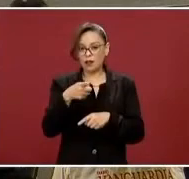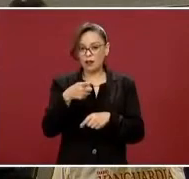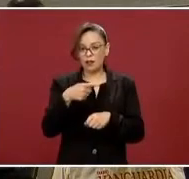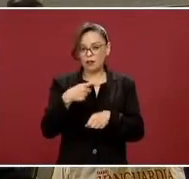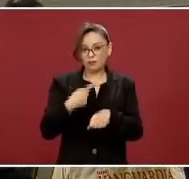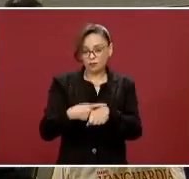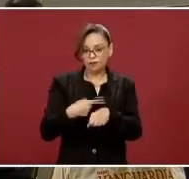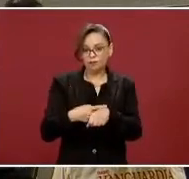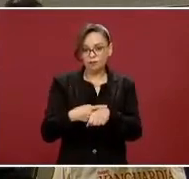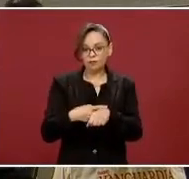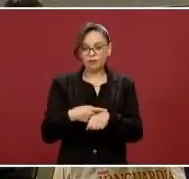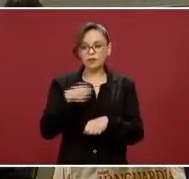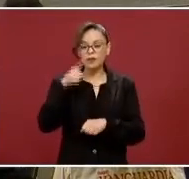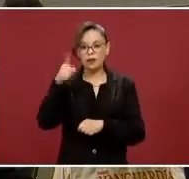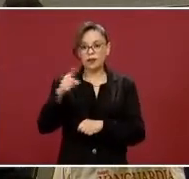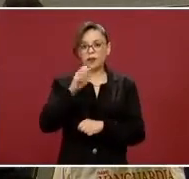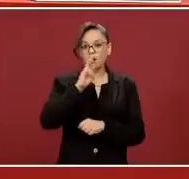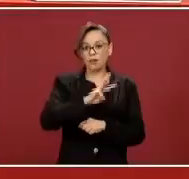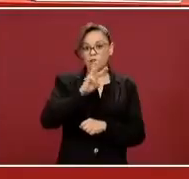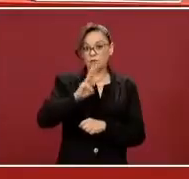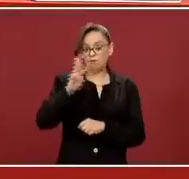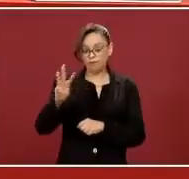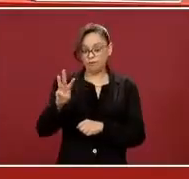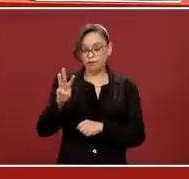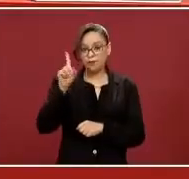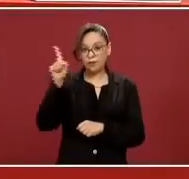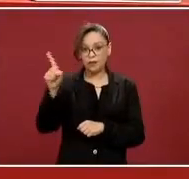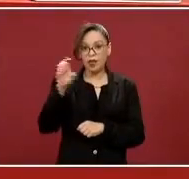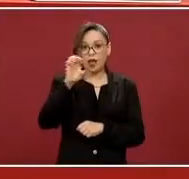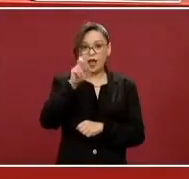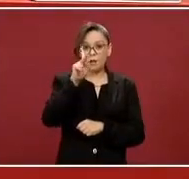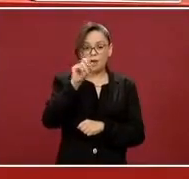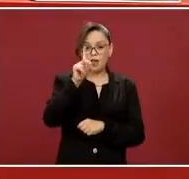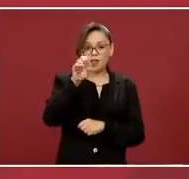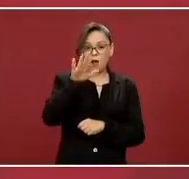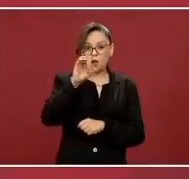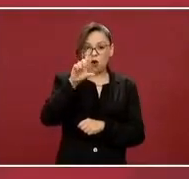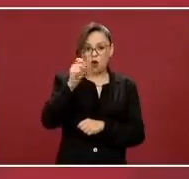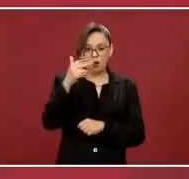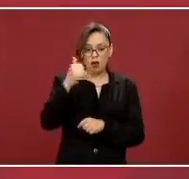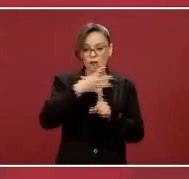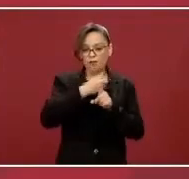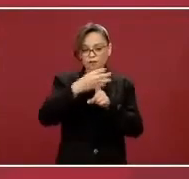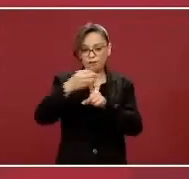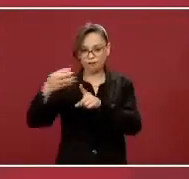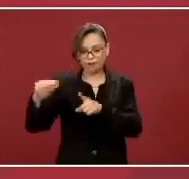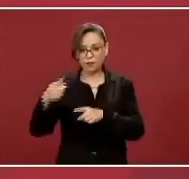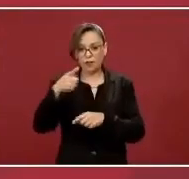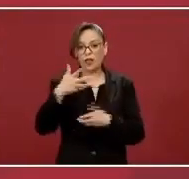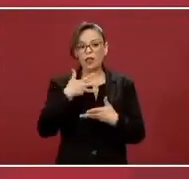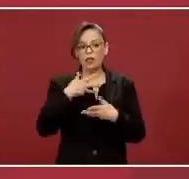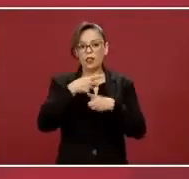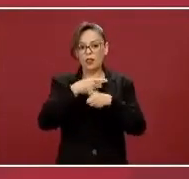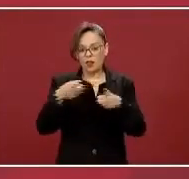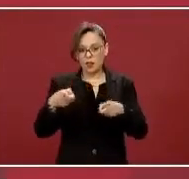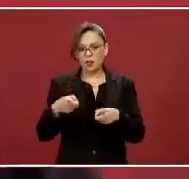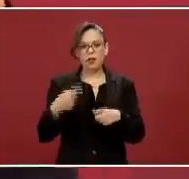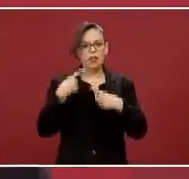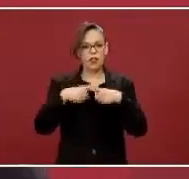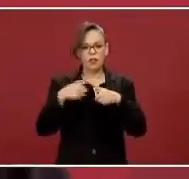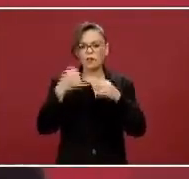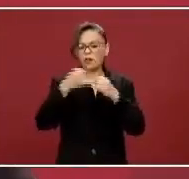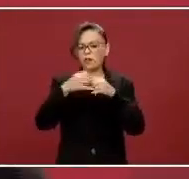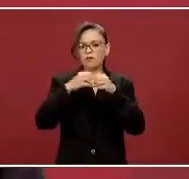en la página, en el portal de la Dirección General de Epidemiología, hemos puesto ya el mapa interactivo que anunció el doctor Alomía hace unos días y varia otra información,